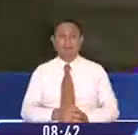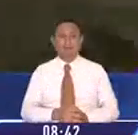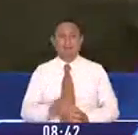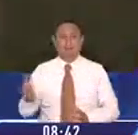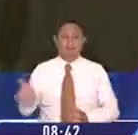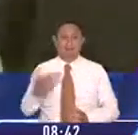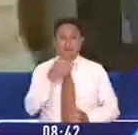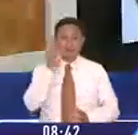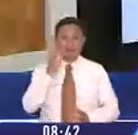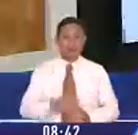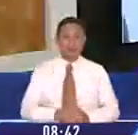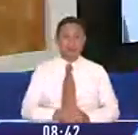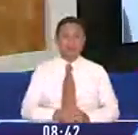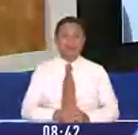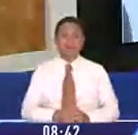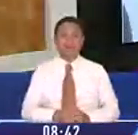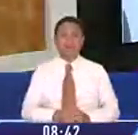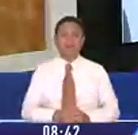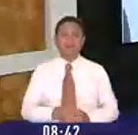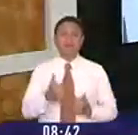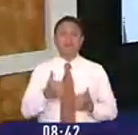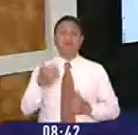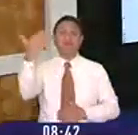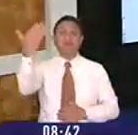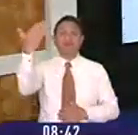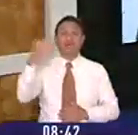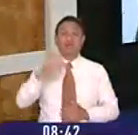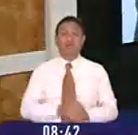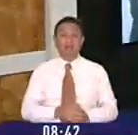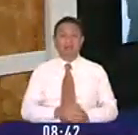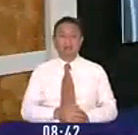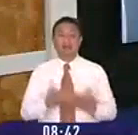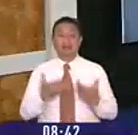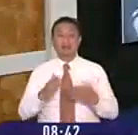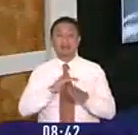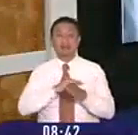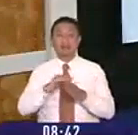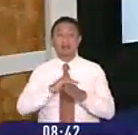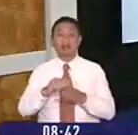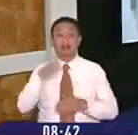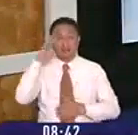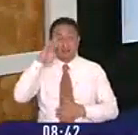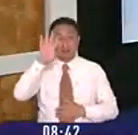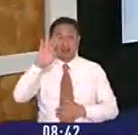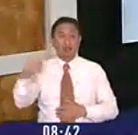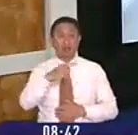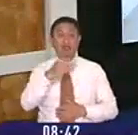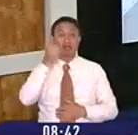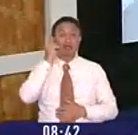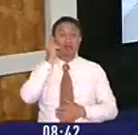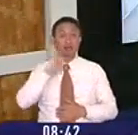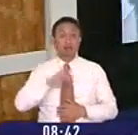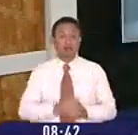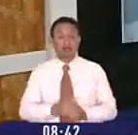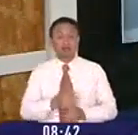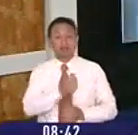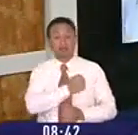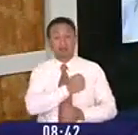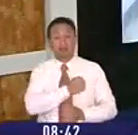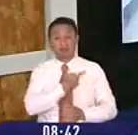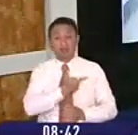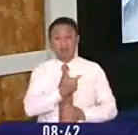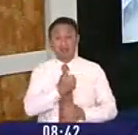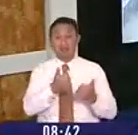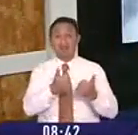hacerle servir, venga para acá. Muy bien, ahí está el alcalde del cantón Rumiñahui invitándole a Marilyn a que vaya a desayunar lo tradicional. Todo